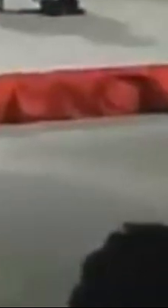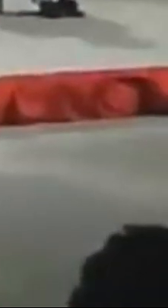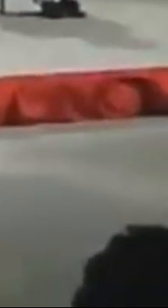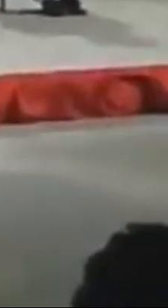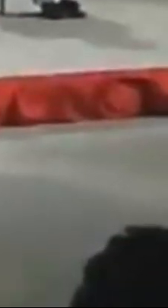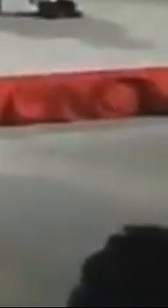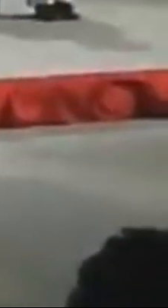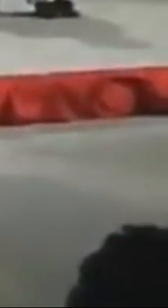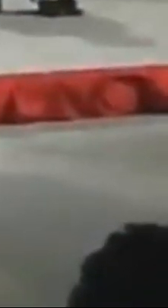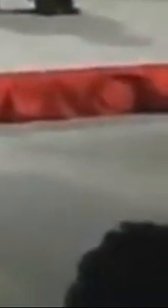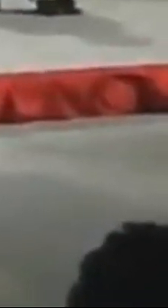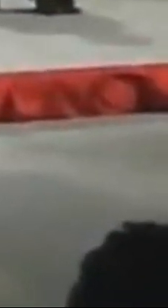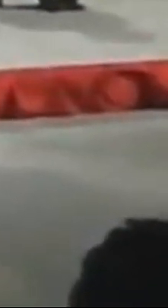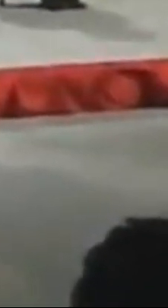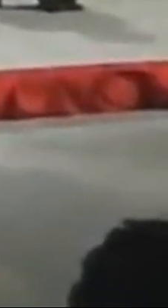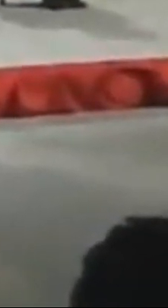lo mantienen preso